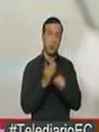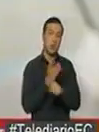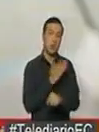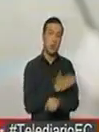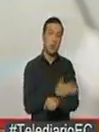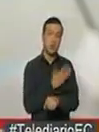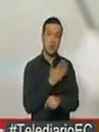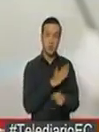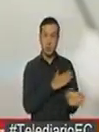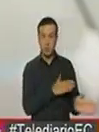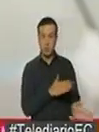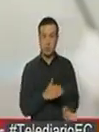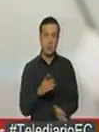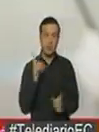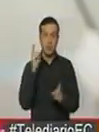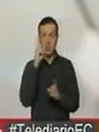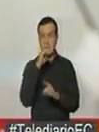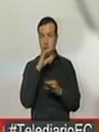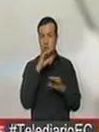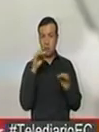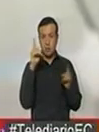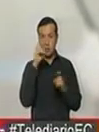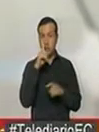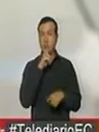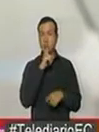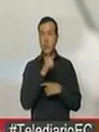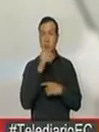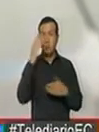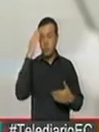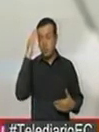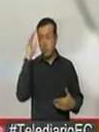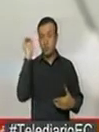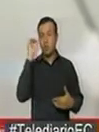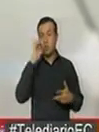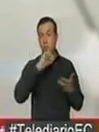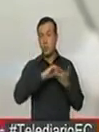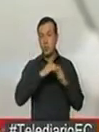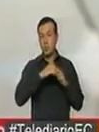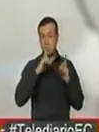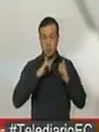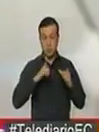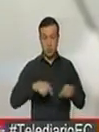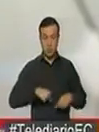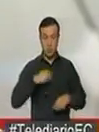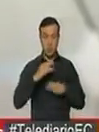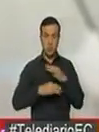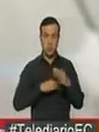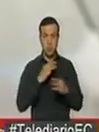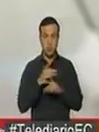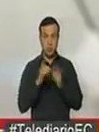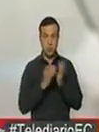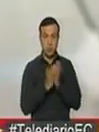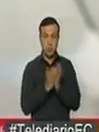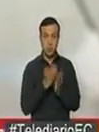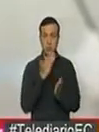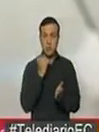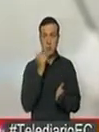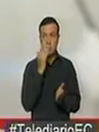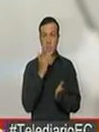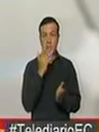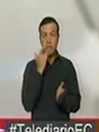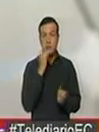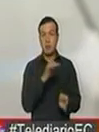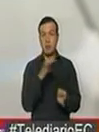anticipación, muy sensibles a situaciones de inestabilidad política o temas de salud global. Entonces la gente prefiere, bueno, retraso